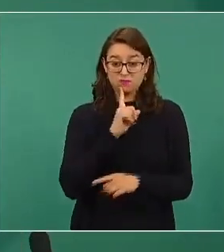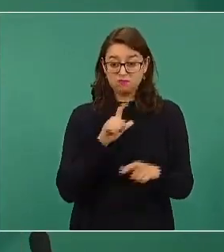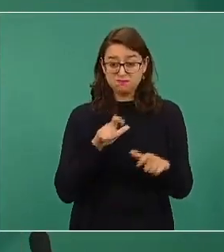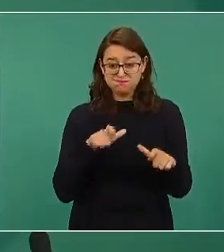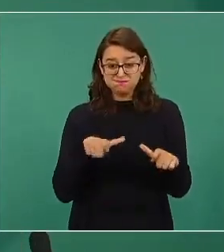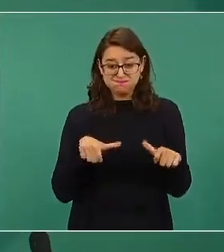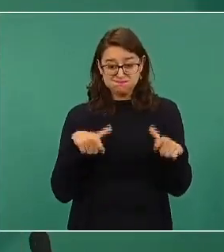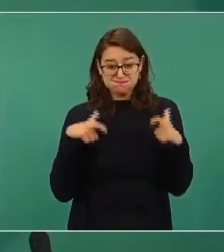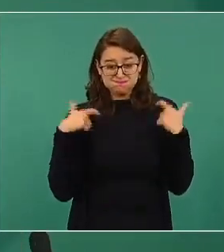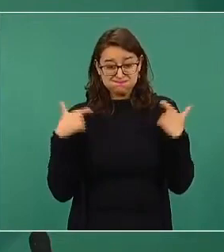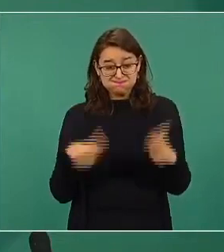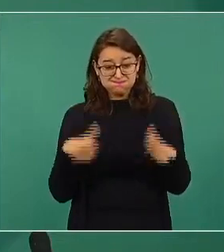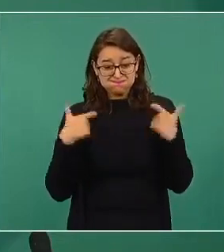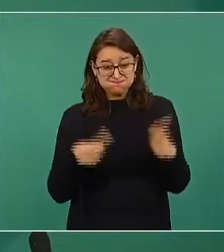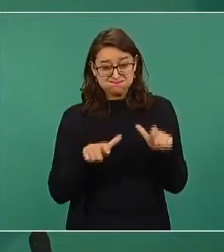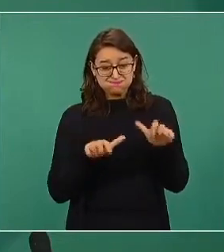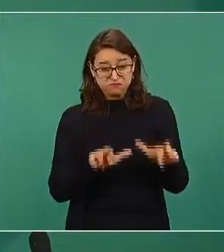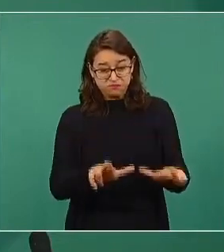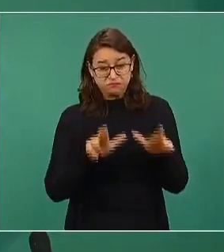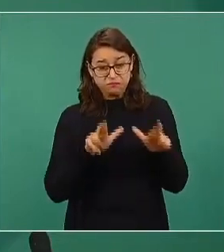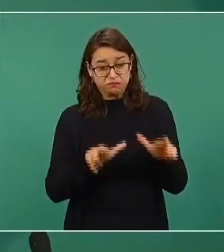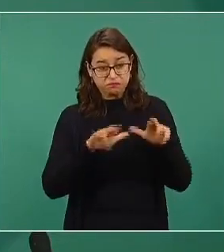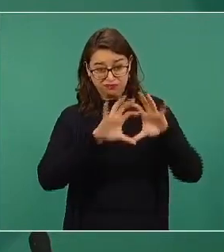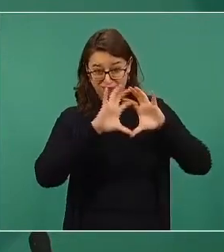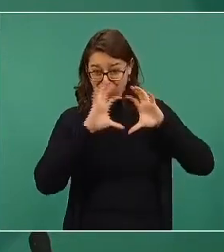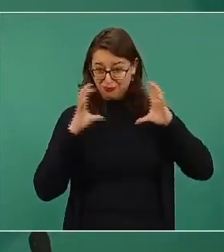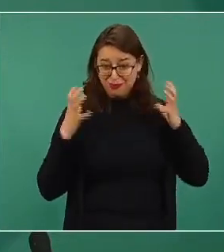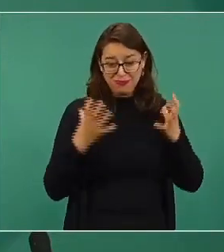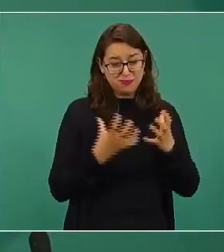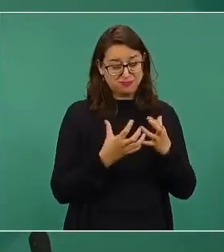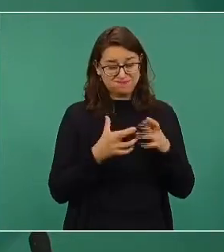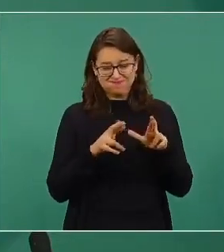más ricos del mundo.